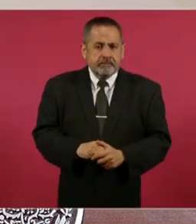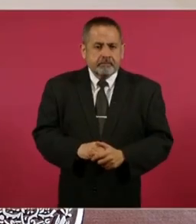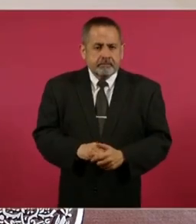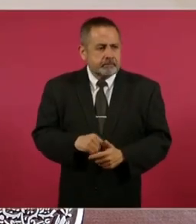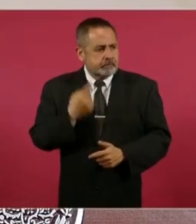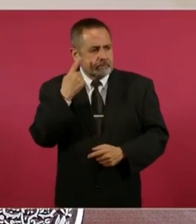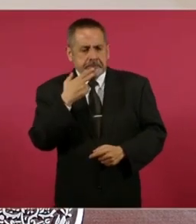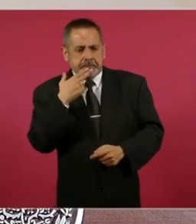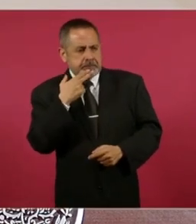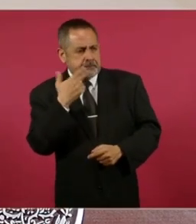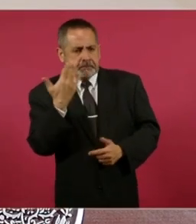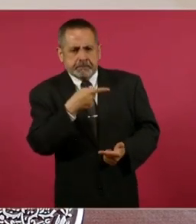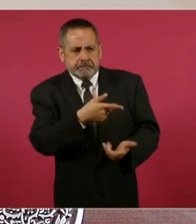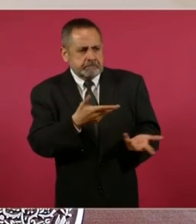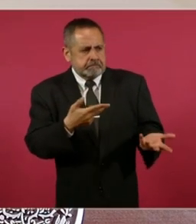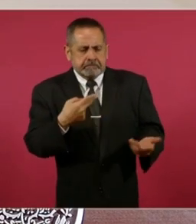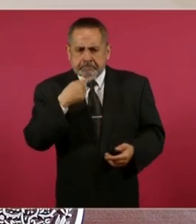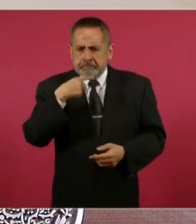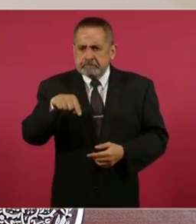qué